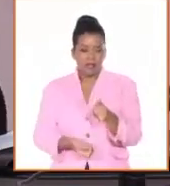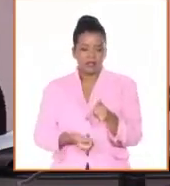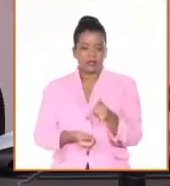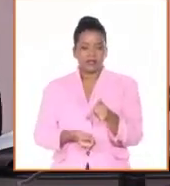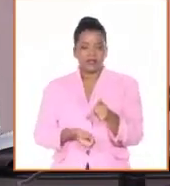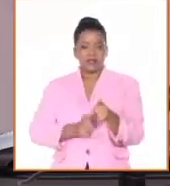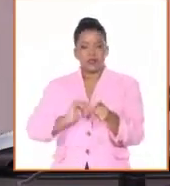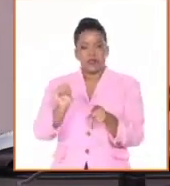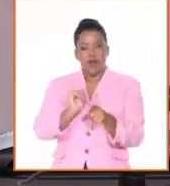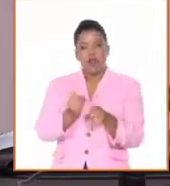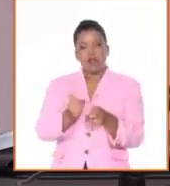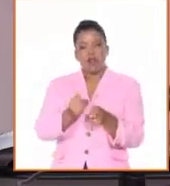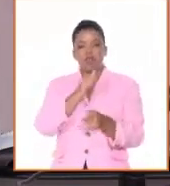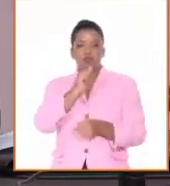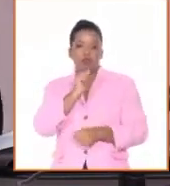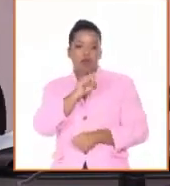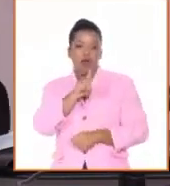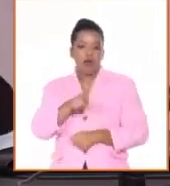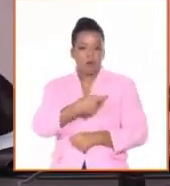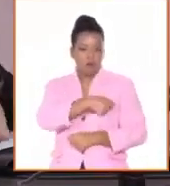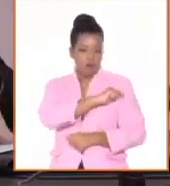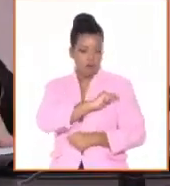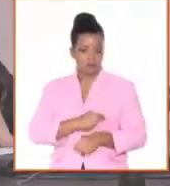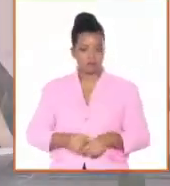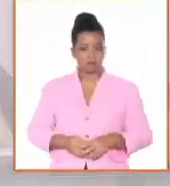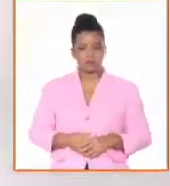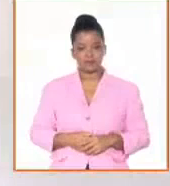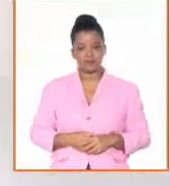alguna de las opiniones que se recibieron